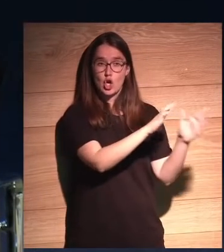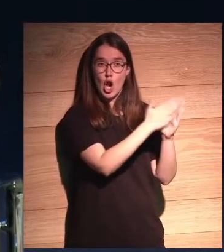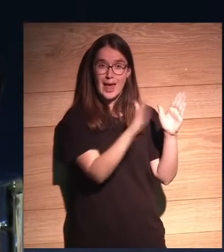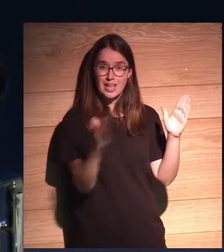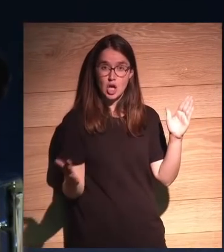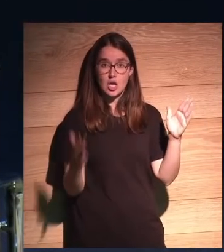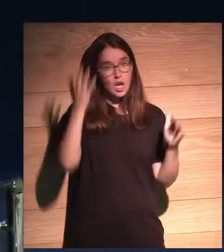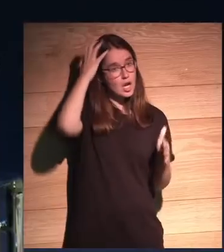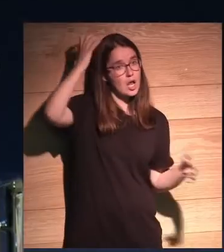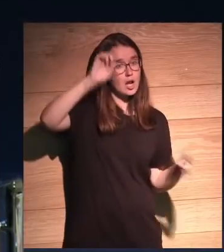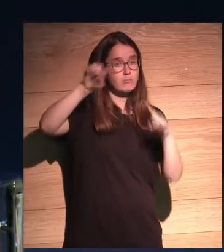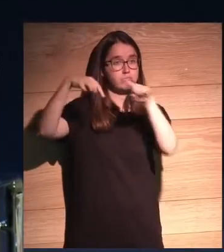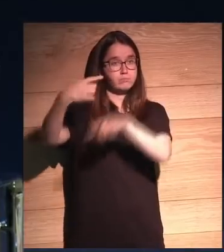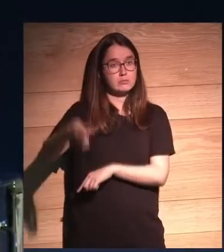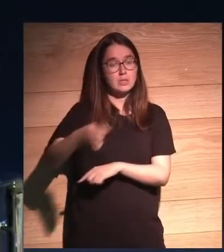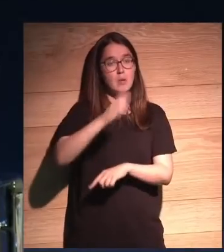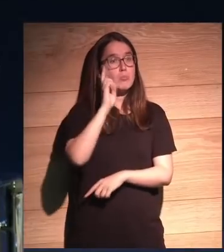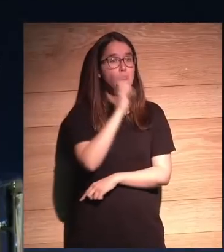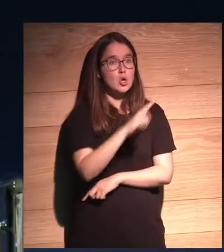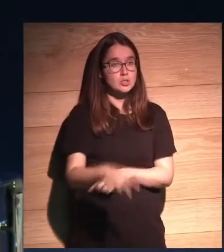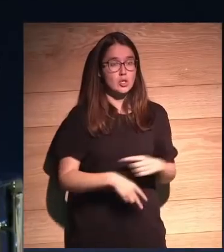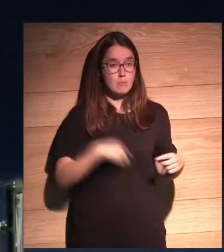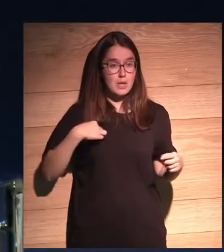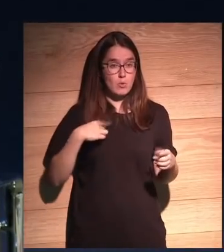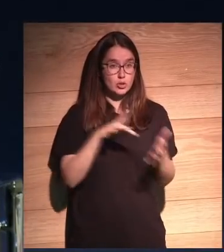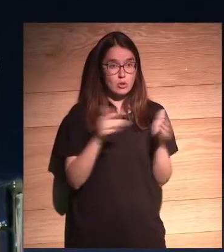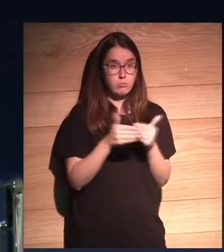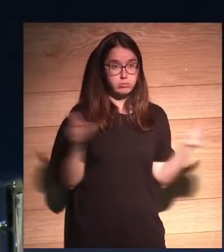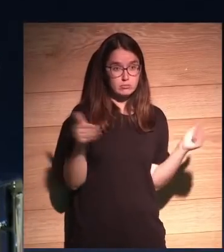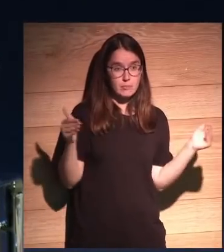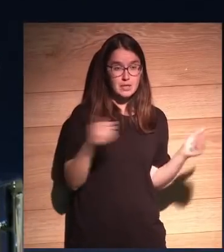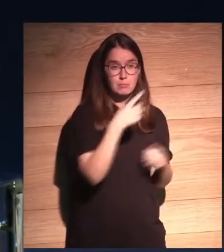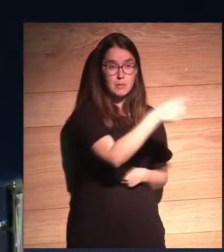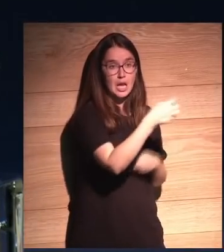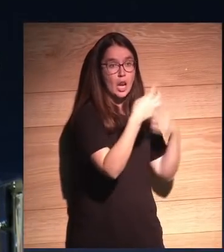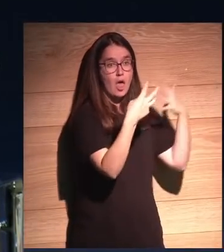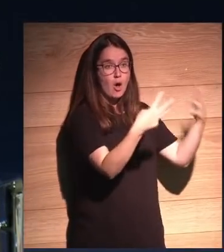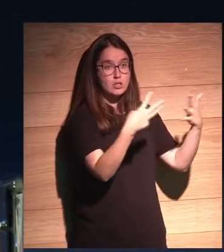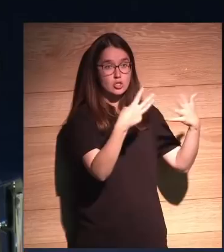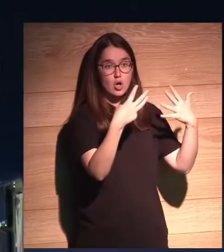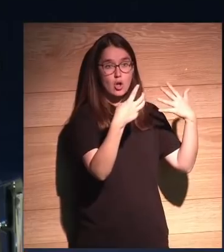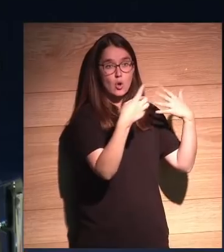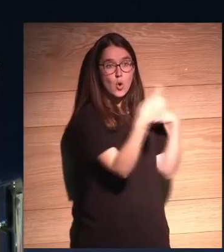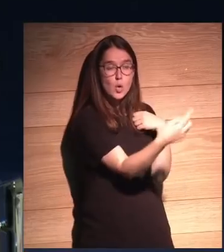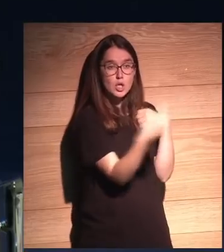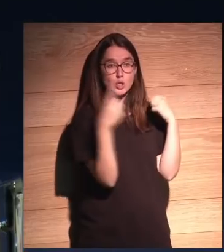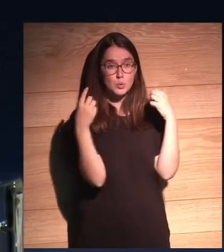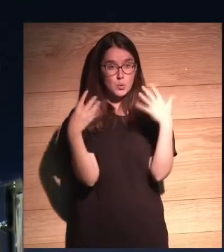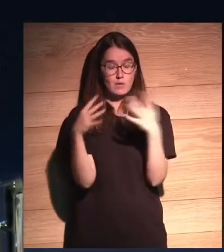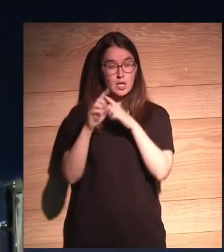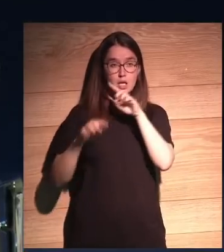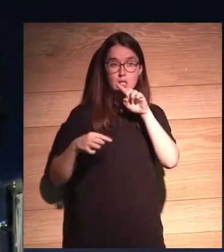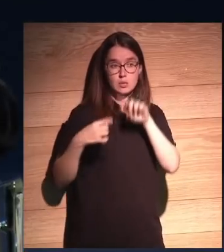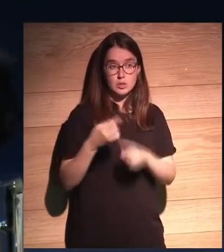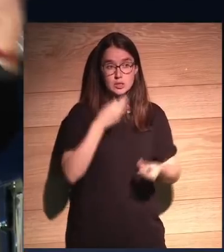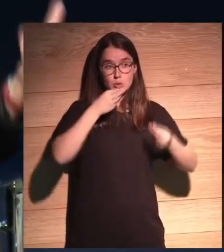real pasan al Museo del Prado en el momento de su inauguración, en 1819, y pasan, y